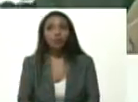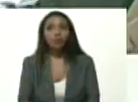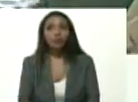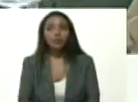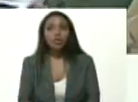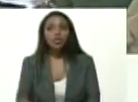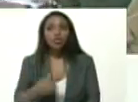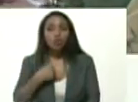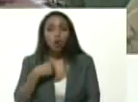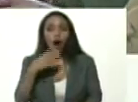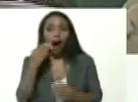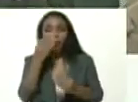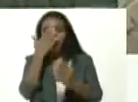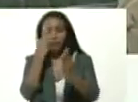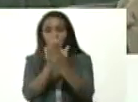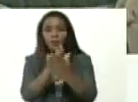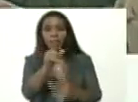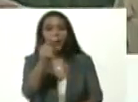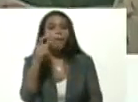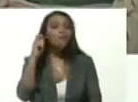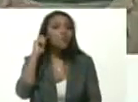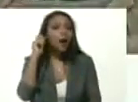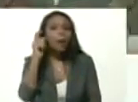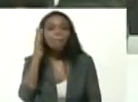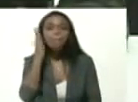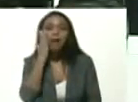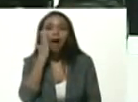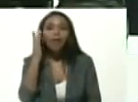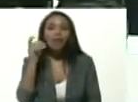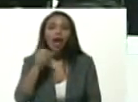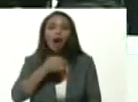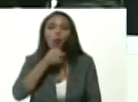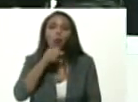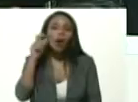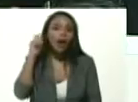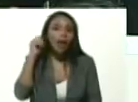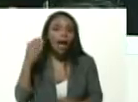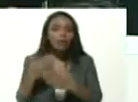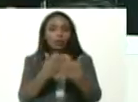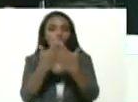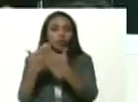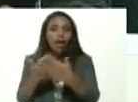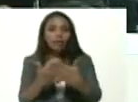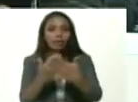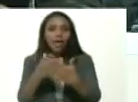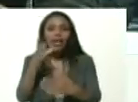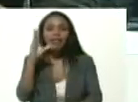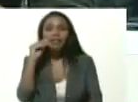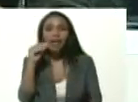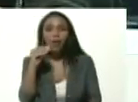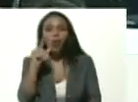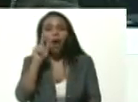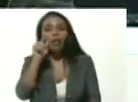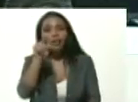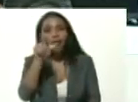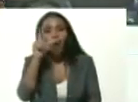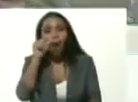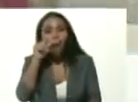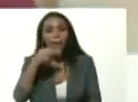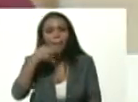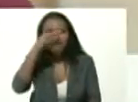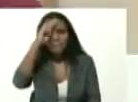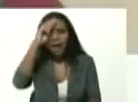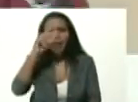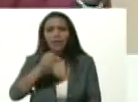a ti, mujer, madre, abuela, mujer, estudiante. Te hablo a ti, hombre, padre, abuelo,